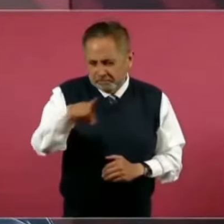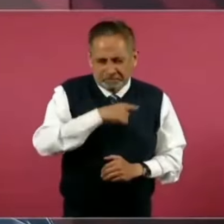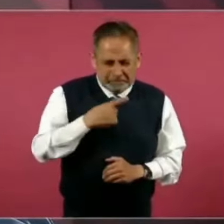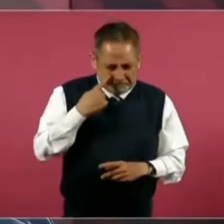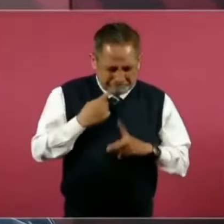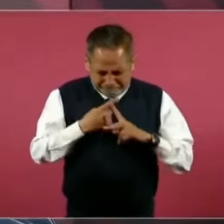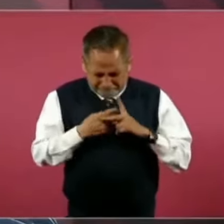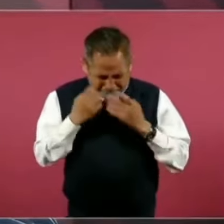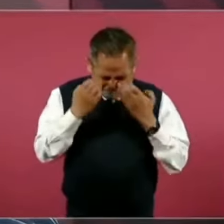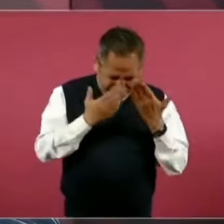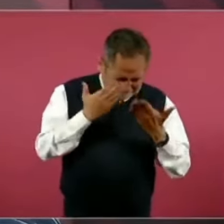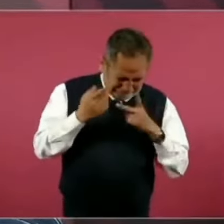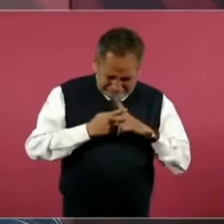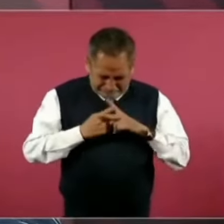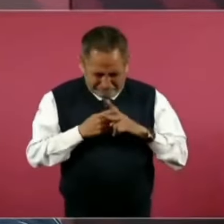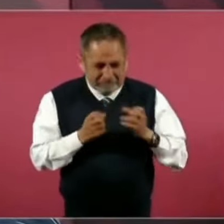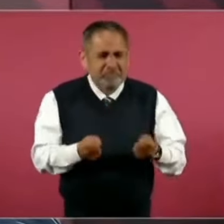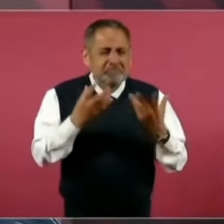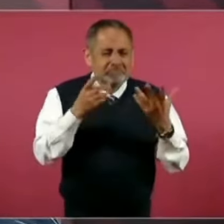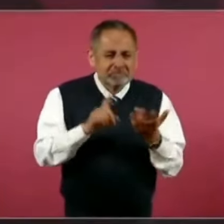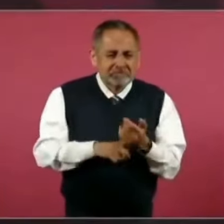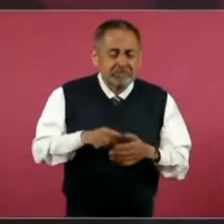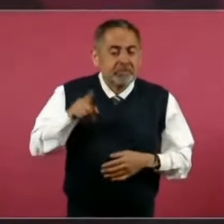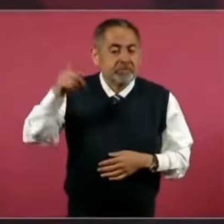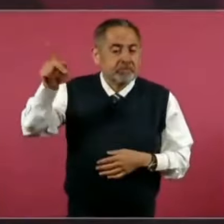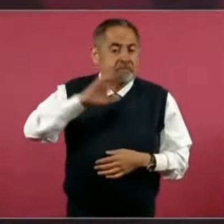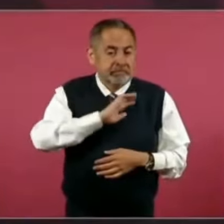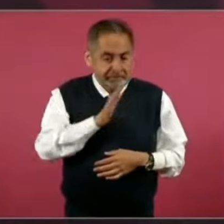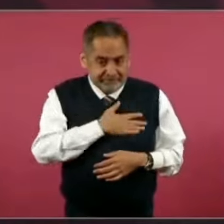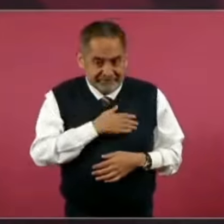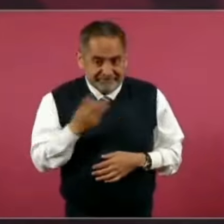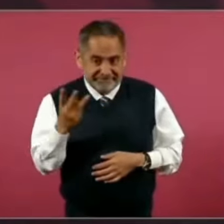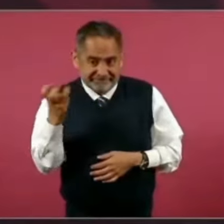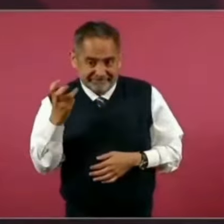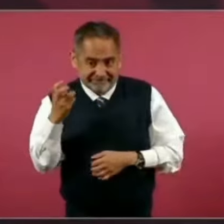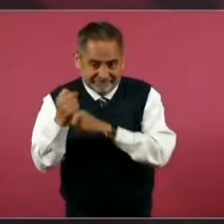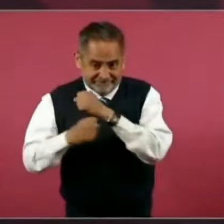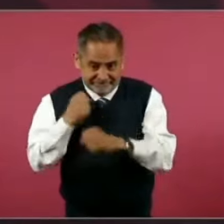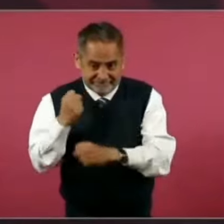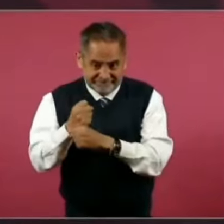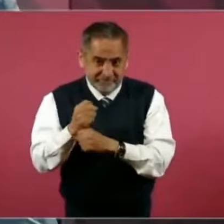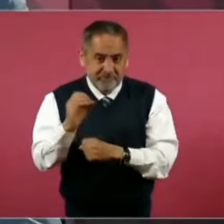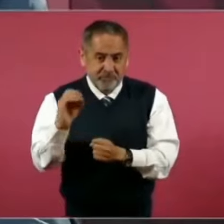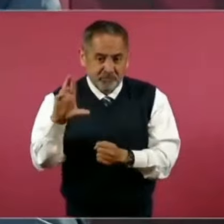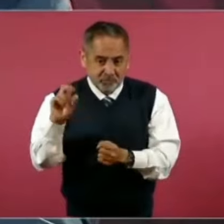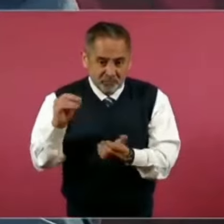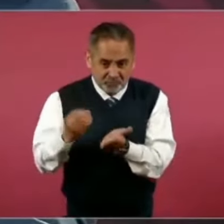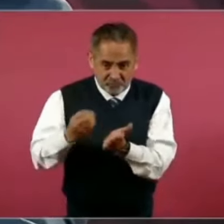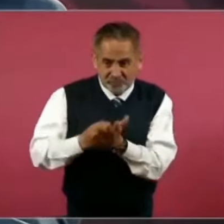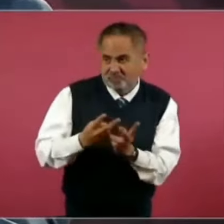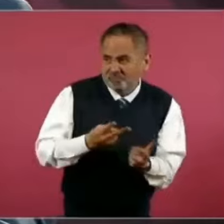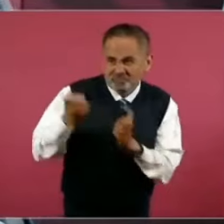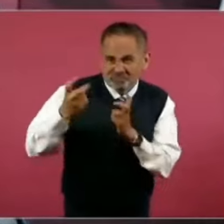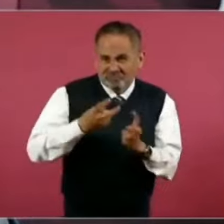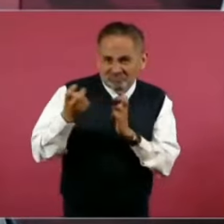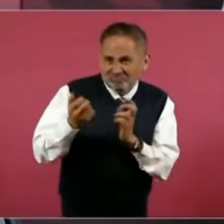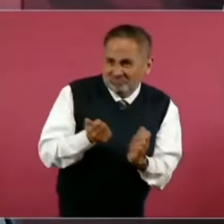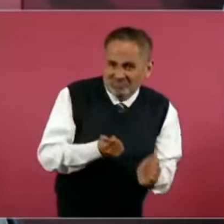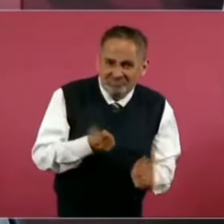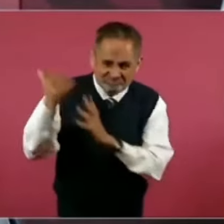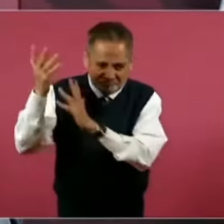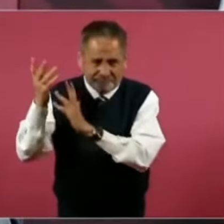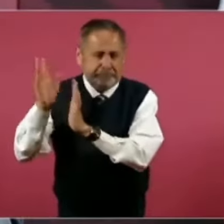análisis, cuánto oro se llevaron en 3 siglos y cuánto oro se extrajo